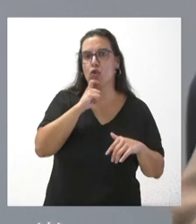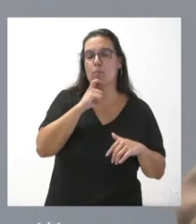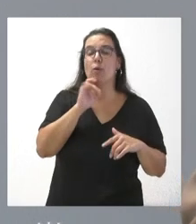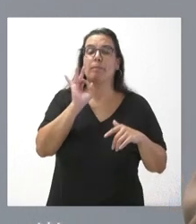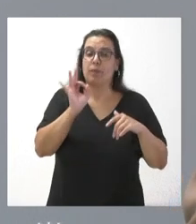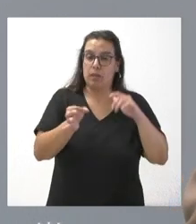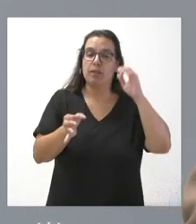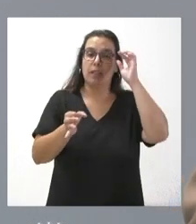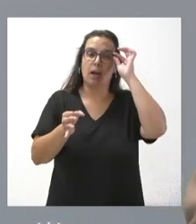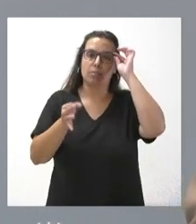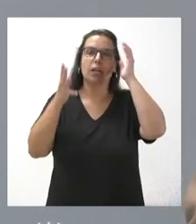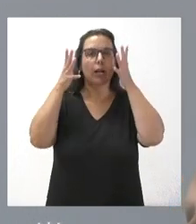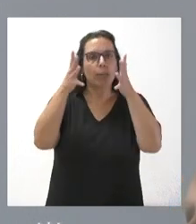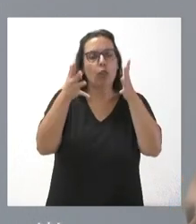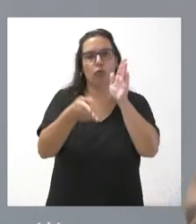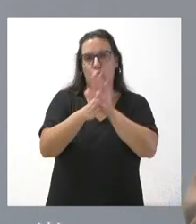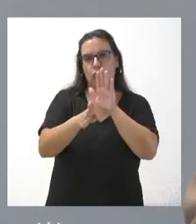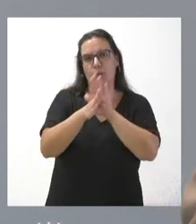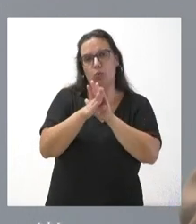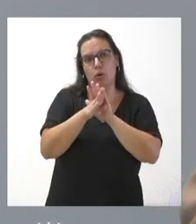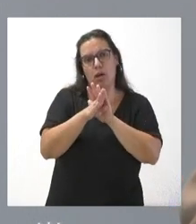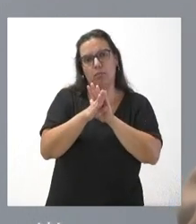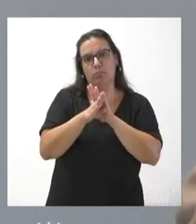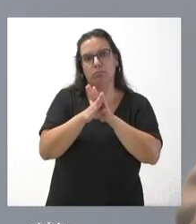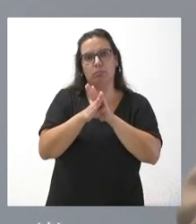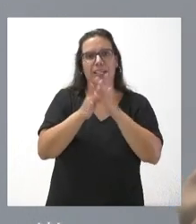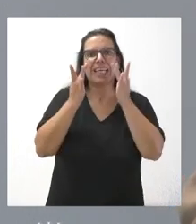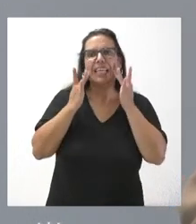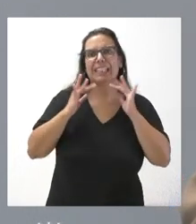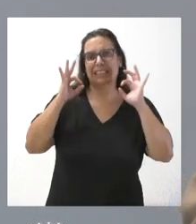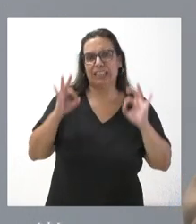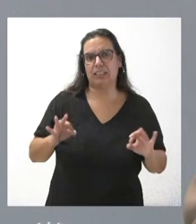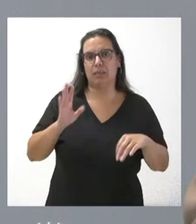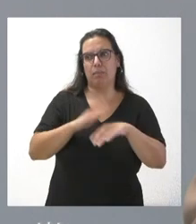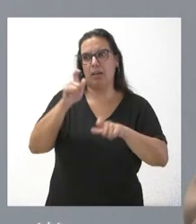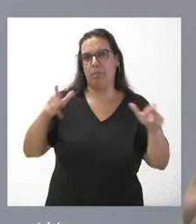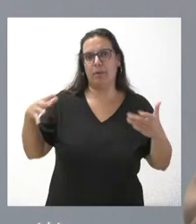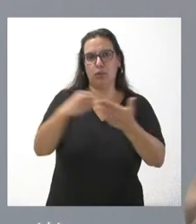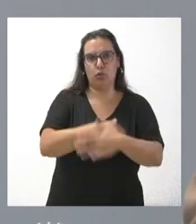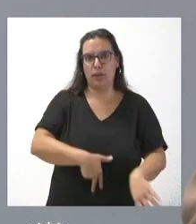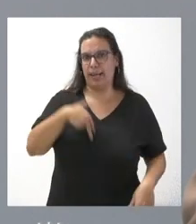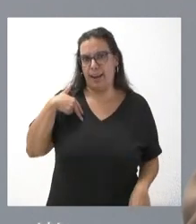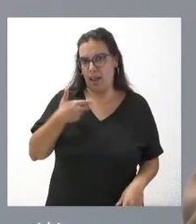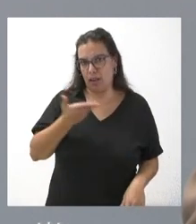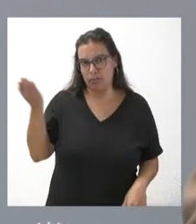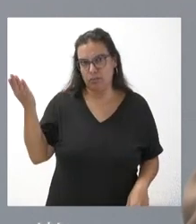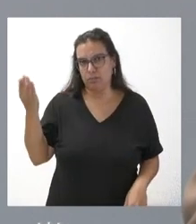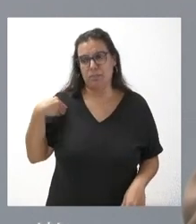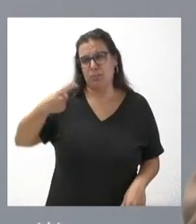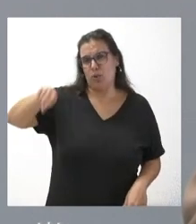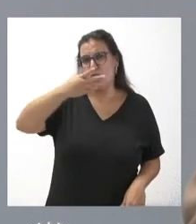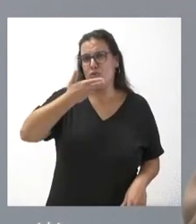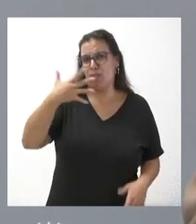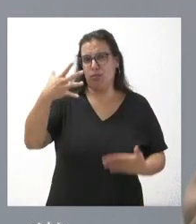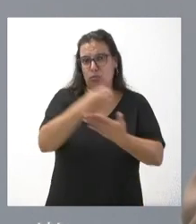verdad que seguimos recomendando medidas de higiene para el conjunto de la población en los términos que la población conoce y, por